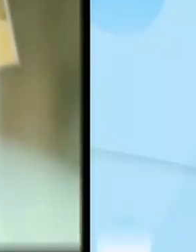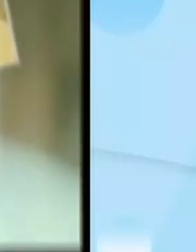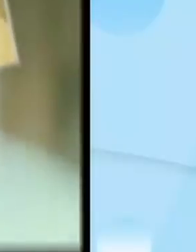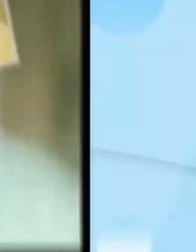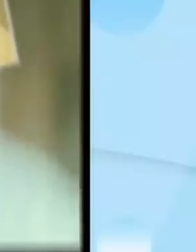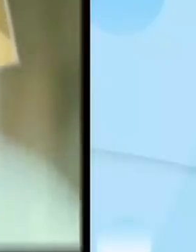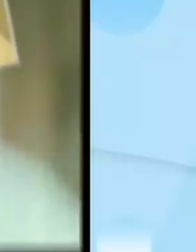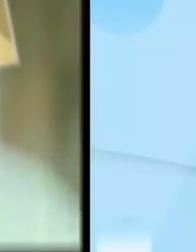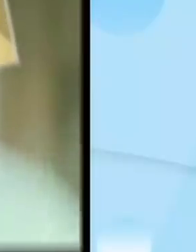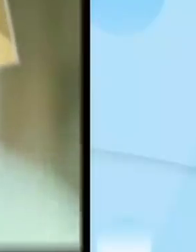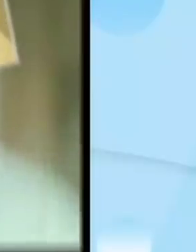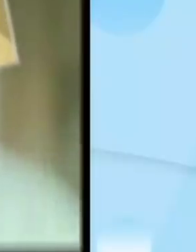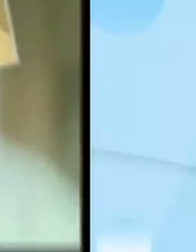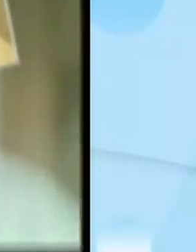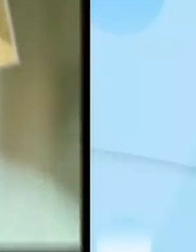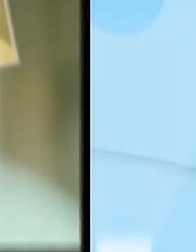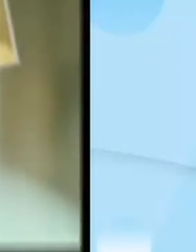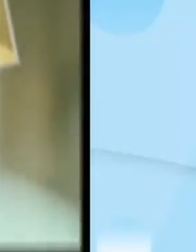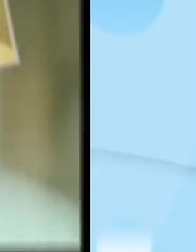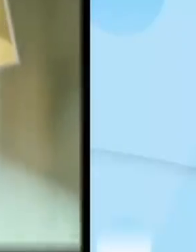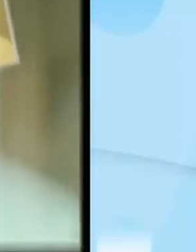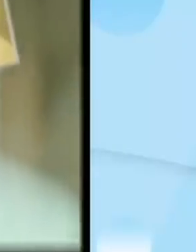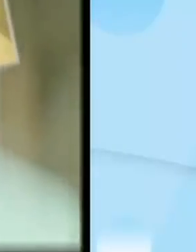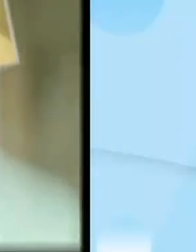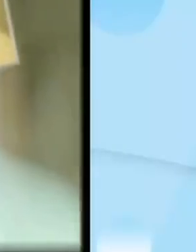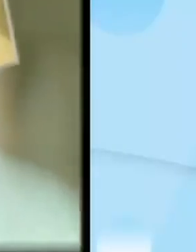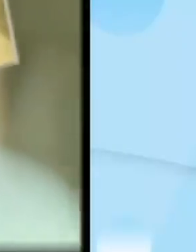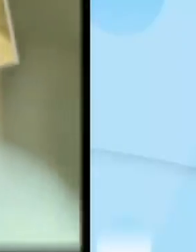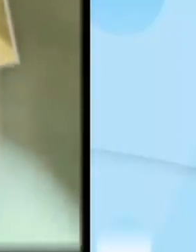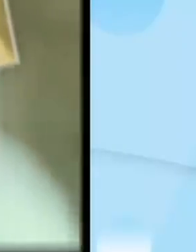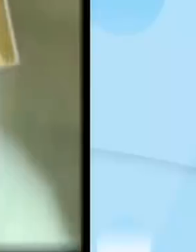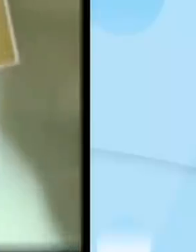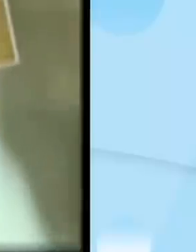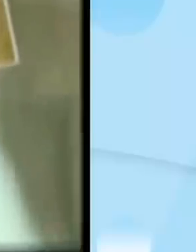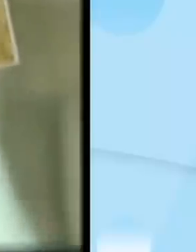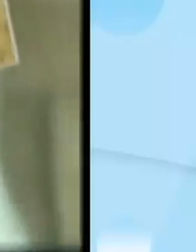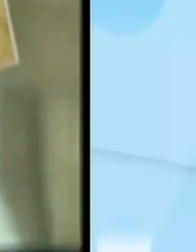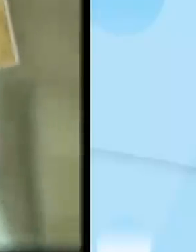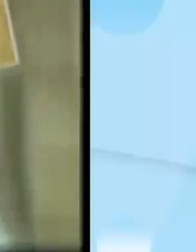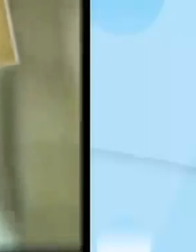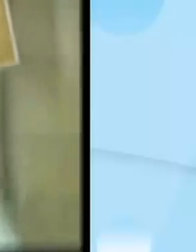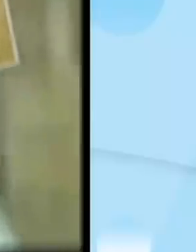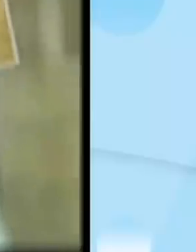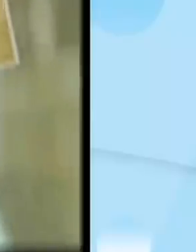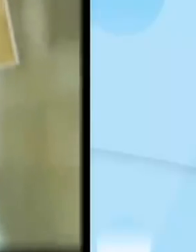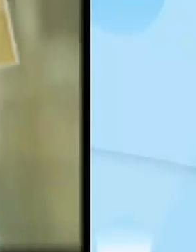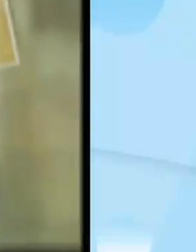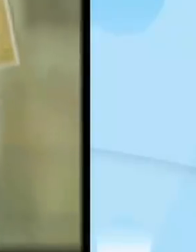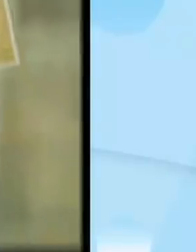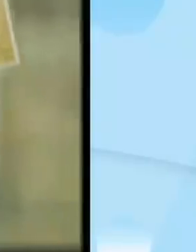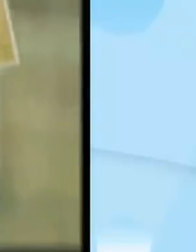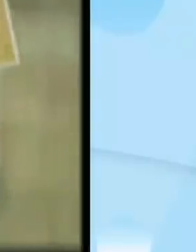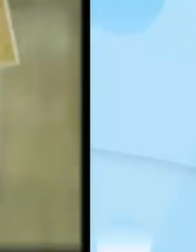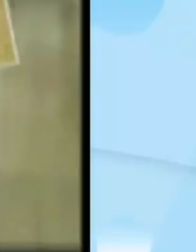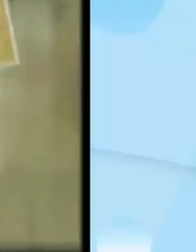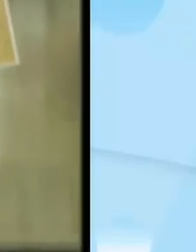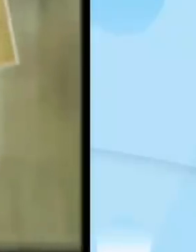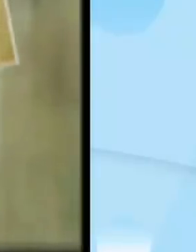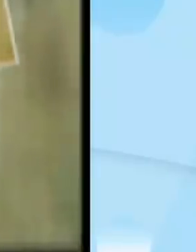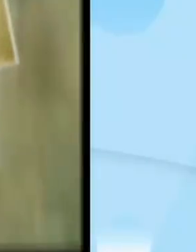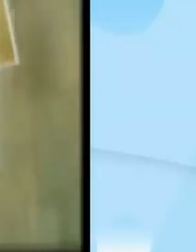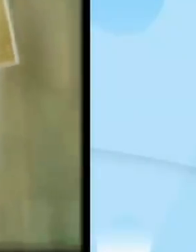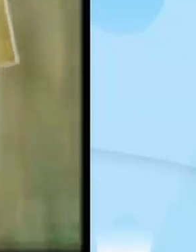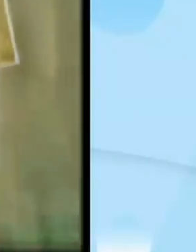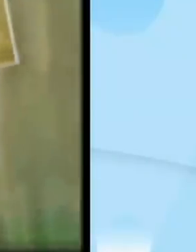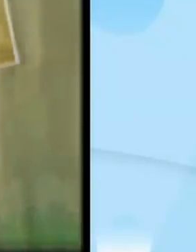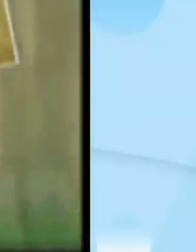natik yete jajal Dios. En español esto quiere decir que hace más de 500 años vinieron los españoles a